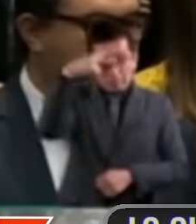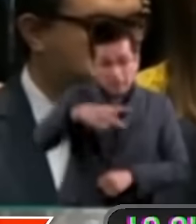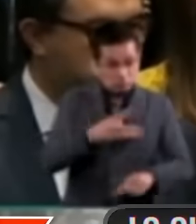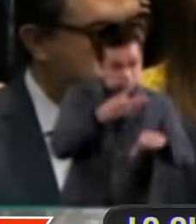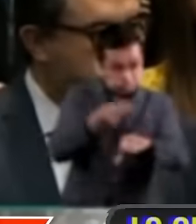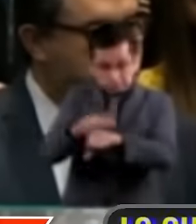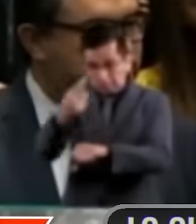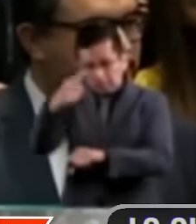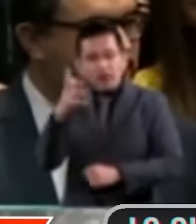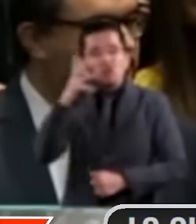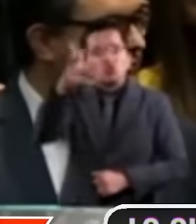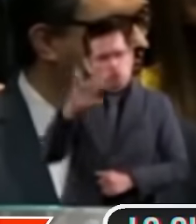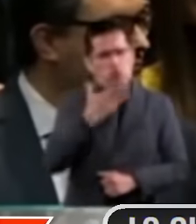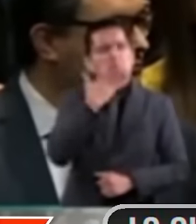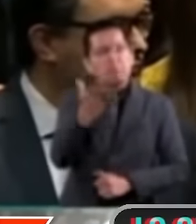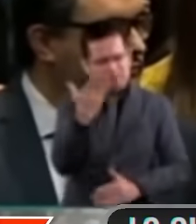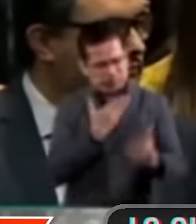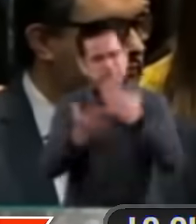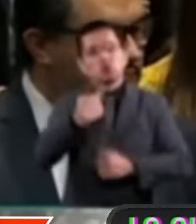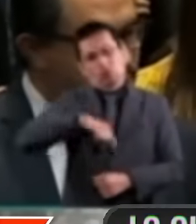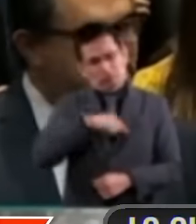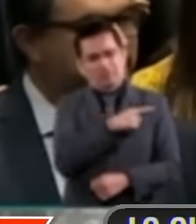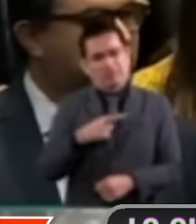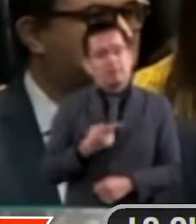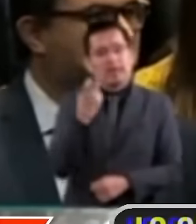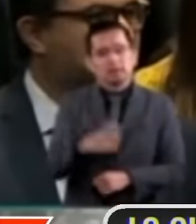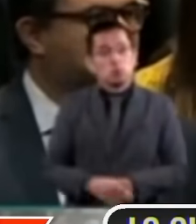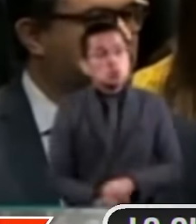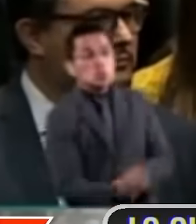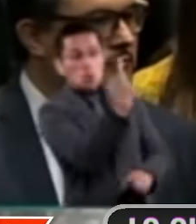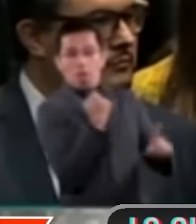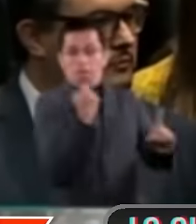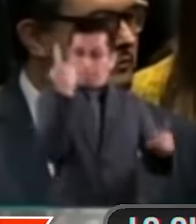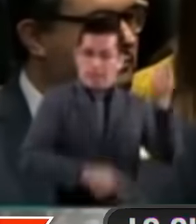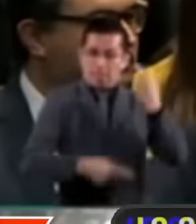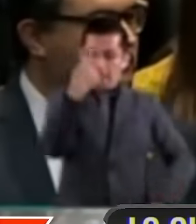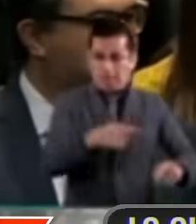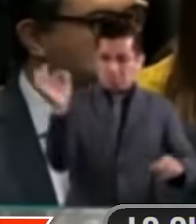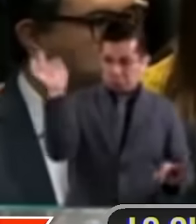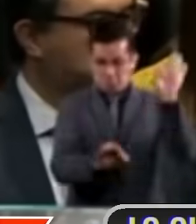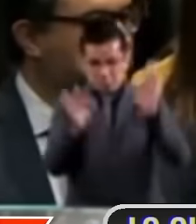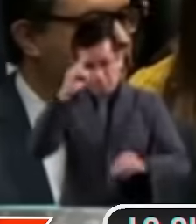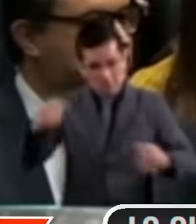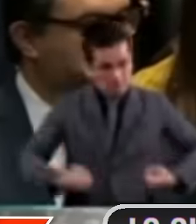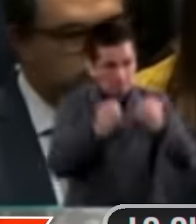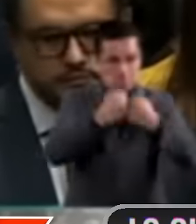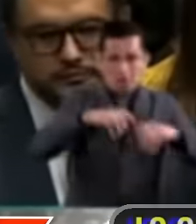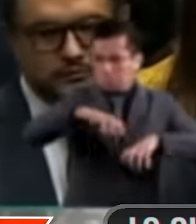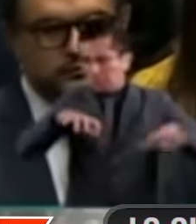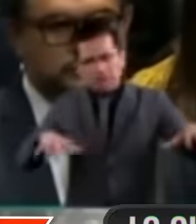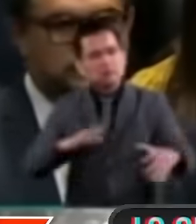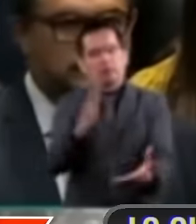Y estos desvergonzados saben que la Suprema Corte, como está del lado de ellos, no les va a hacer nada y por eso cometen